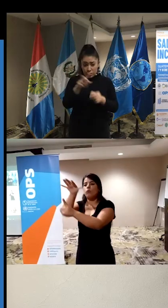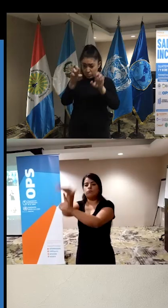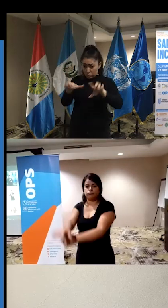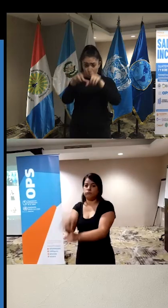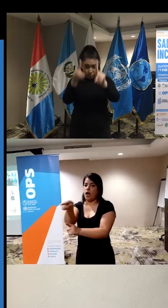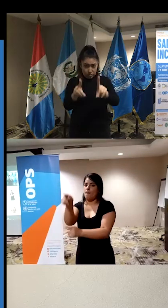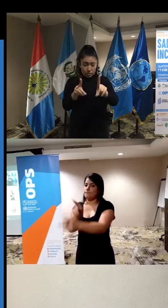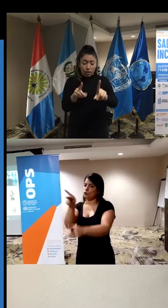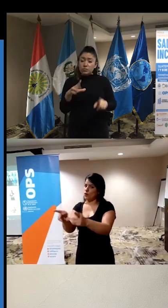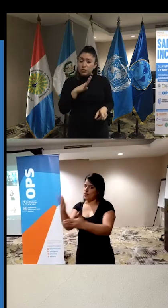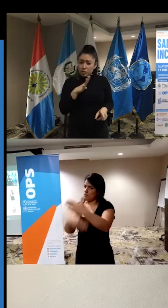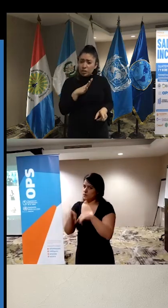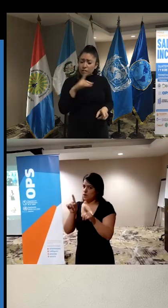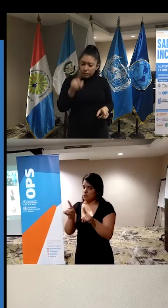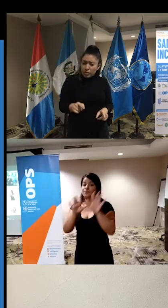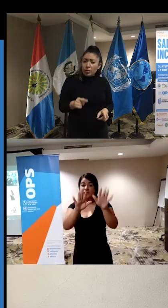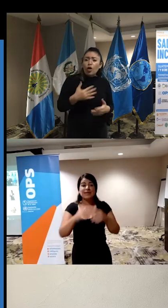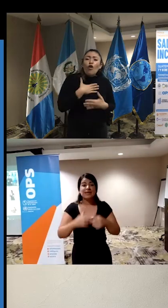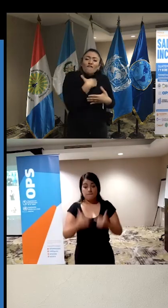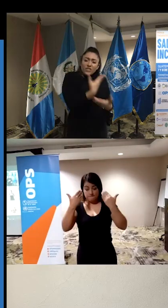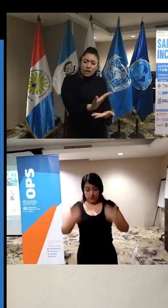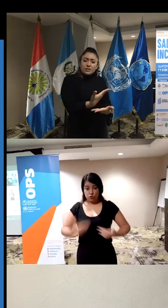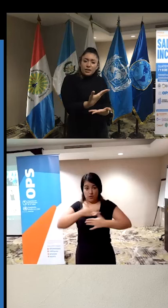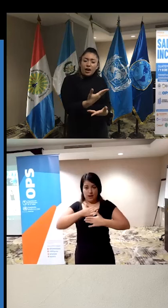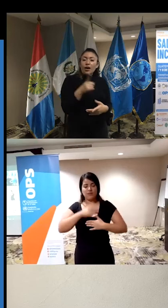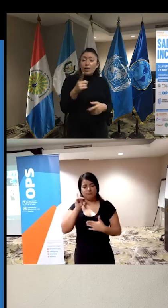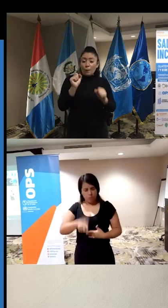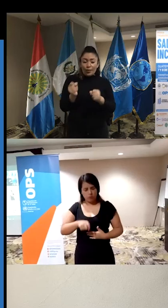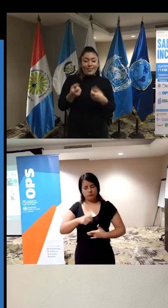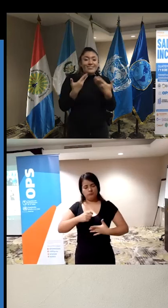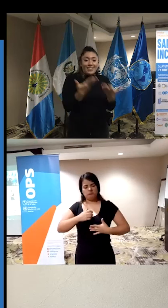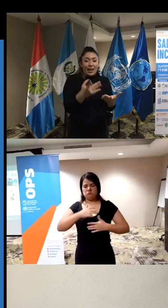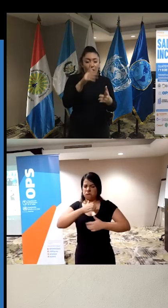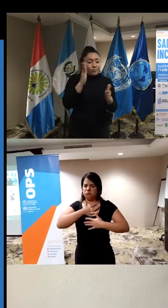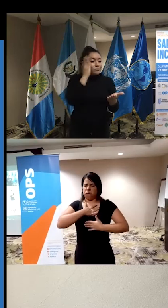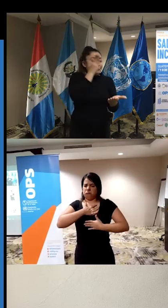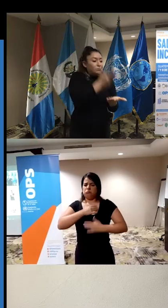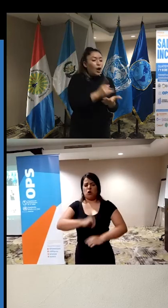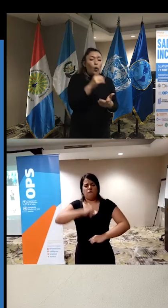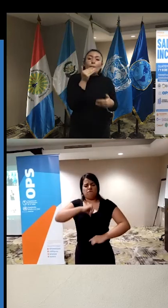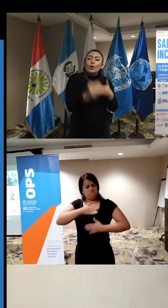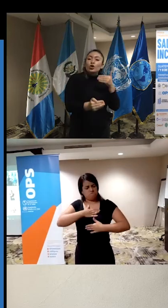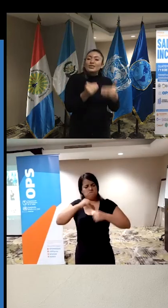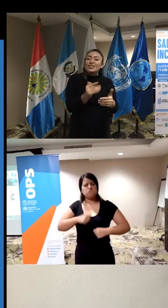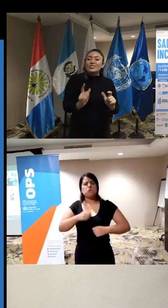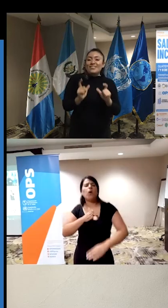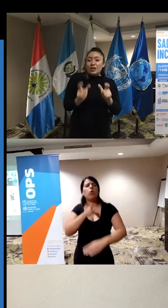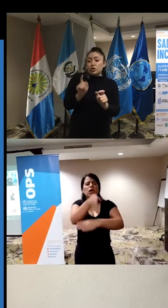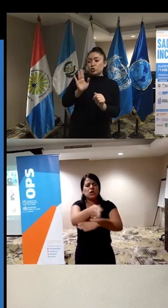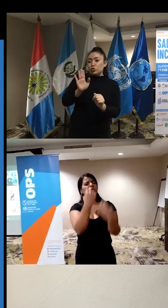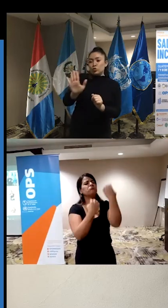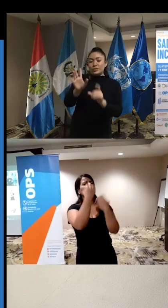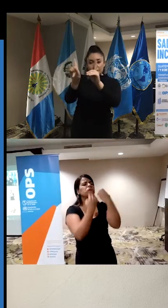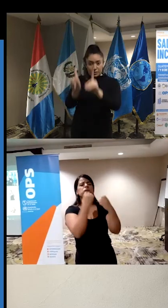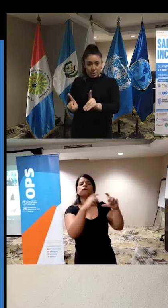discapacidad tienen que tener la confianza que pueden asistir a un proceso de certificación de su discapacidad y que